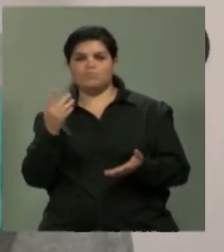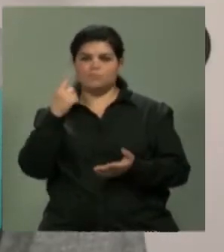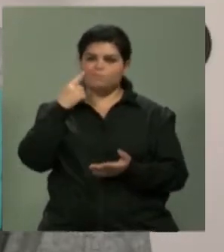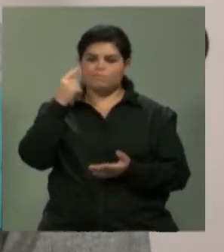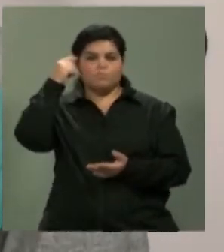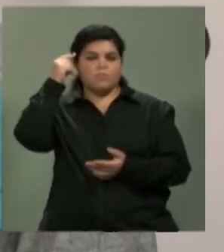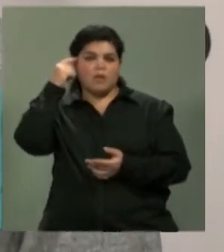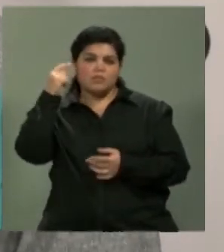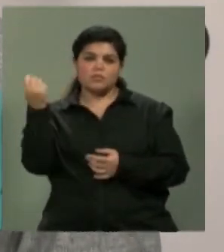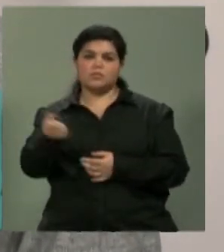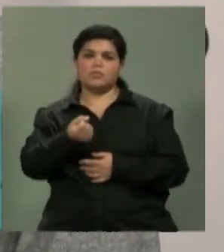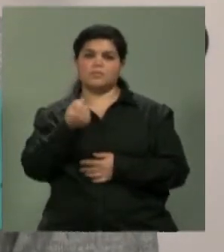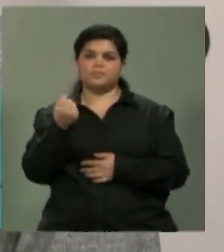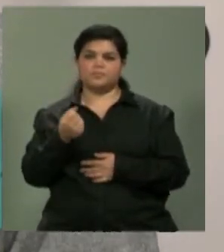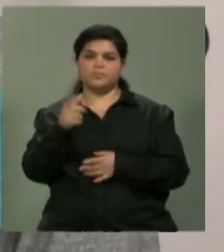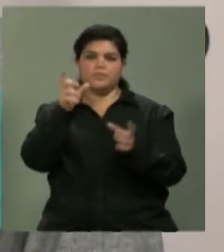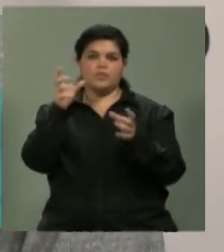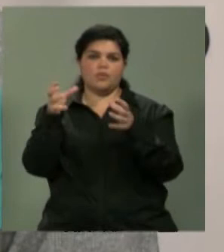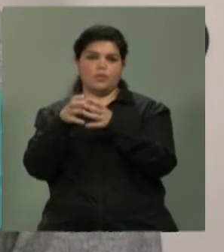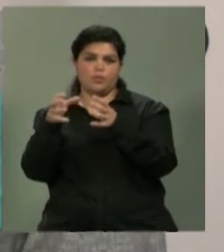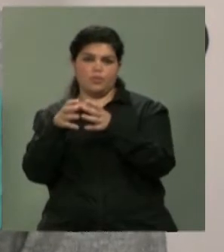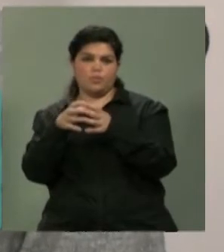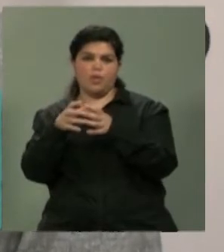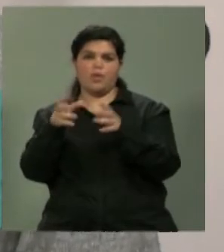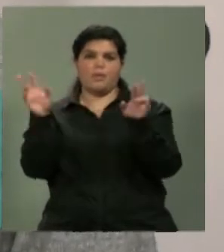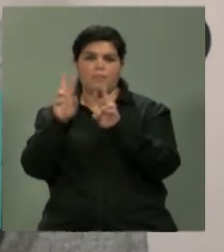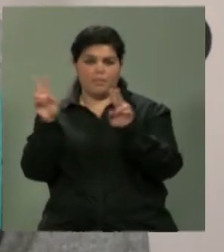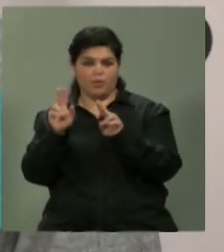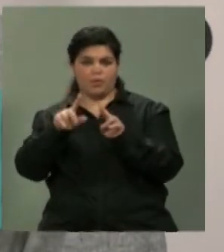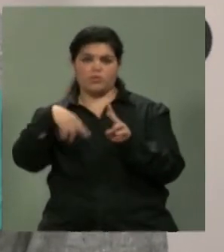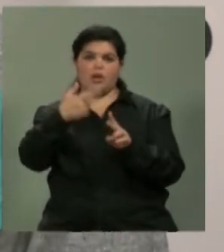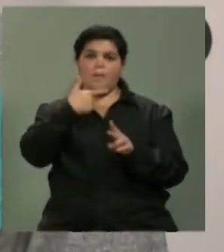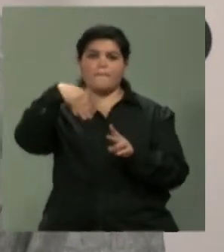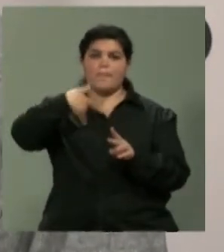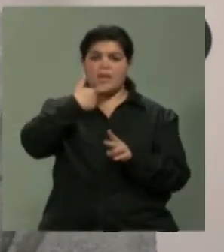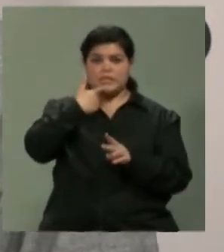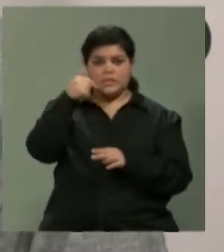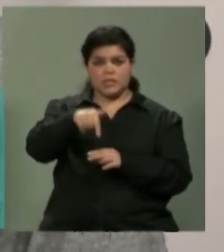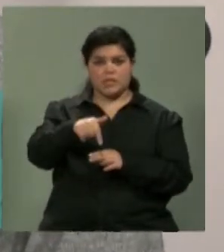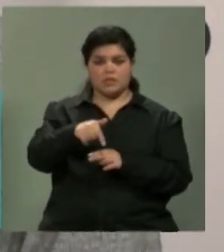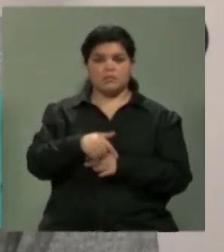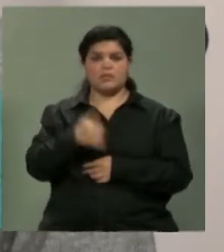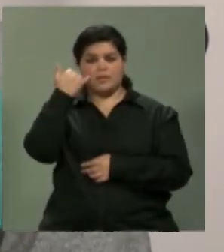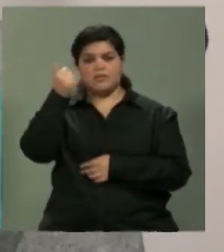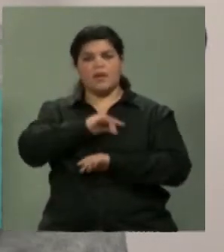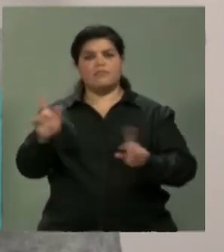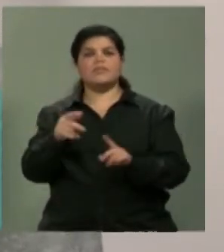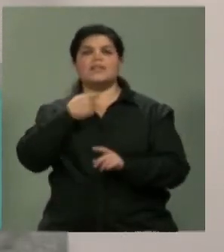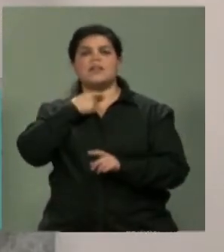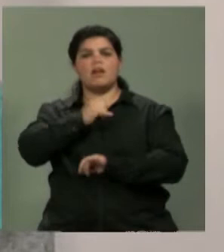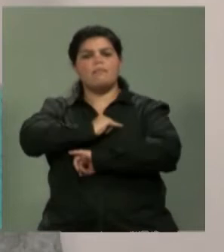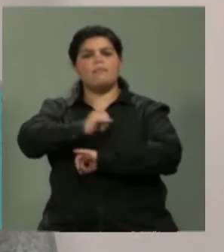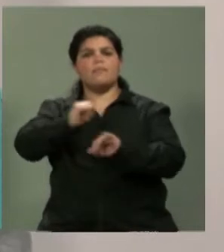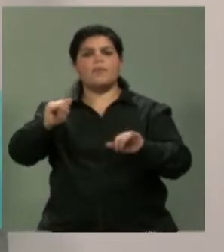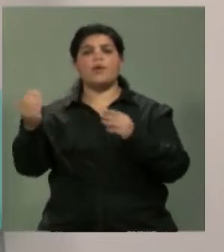y sectores, y de que también dentro del PJ y dentro del masismo, ¿cómo se llama? Han levantado la bandera de bajar la imputabilidad, es dar un